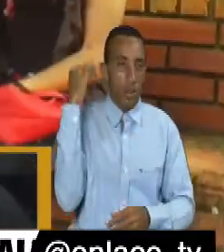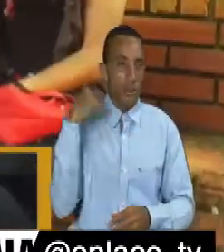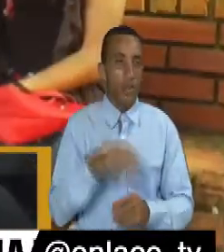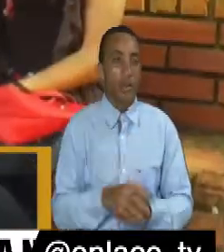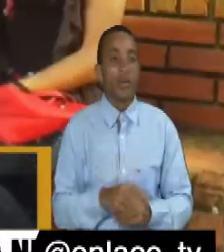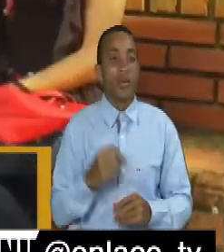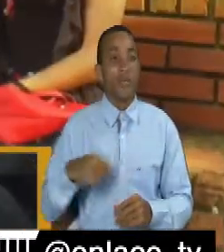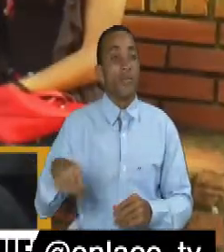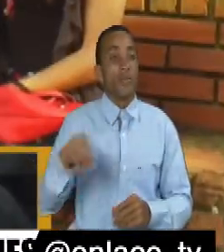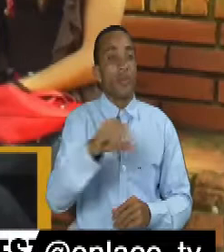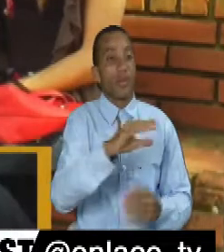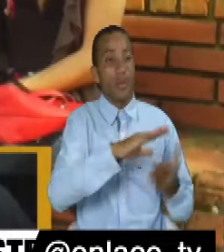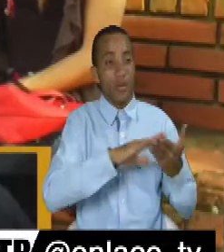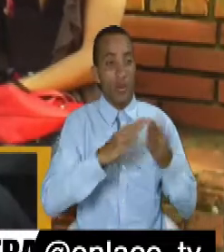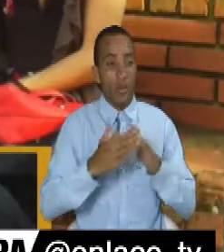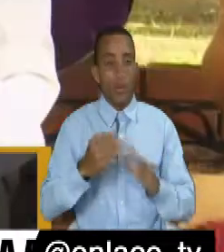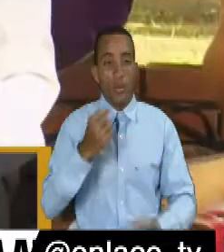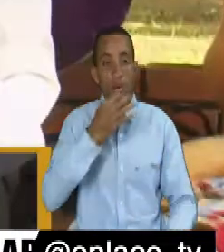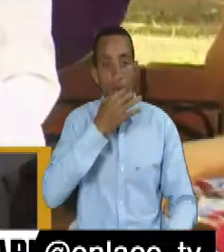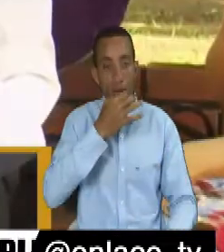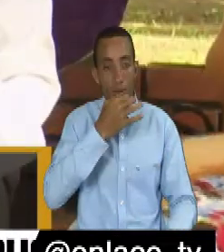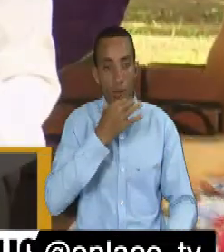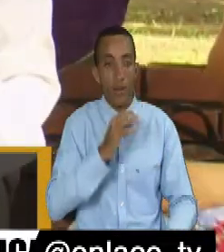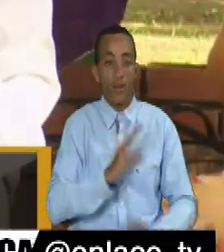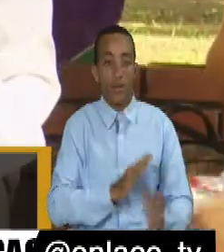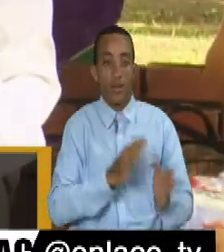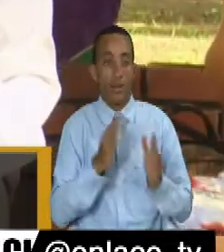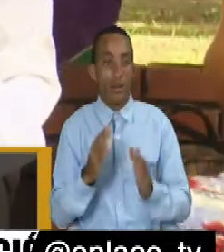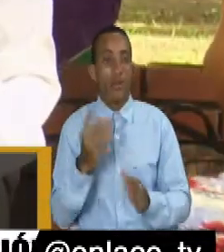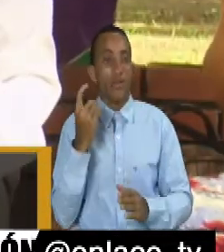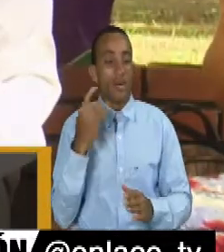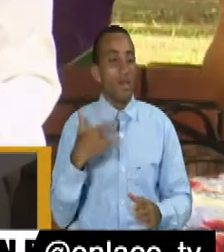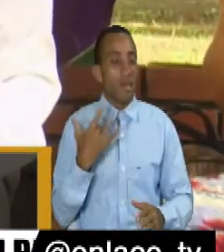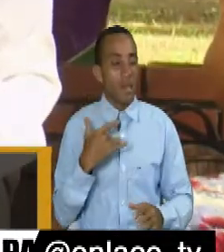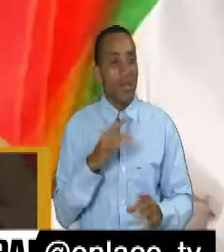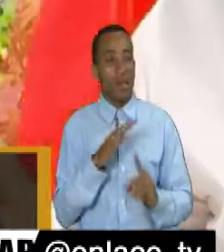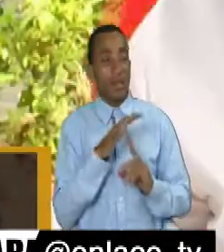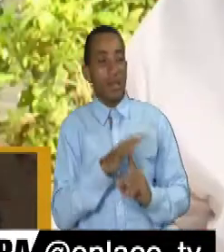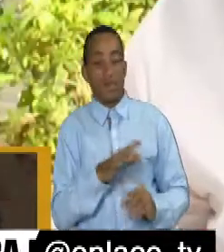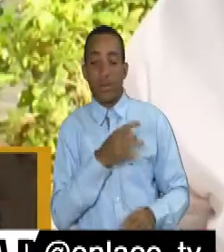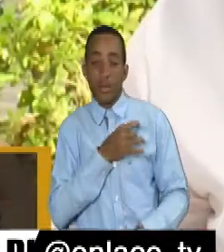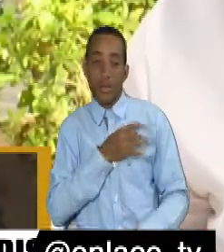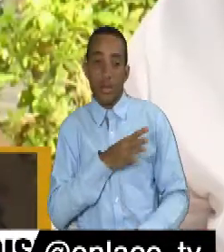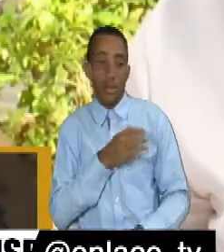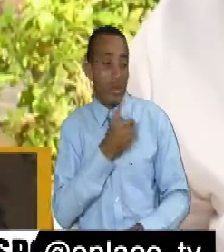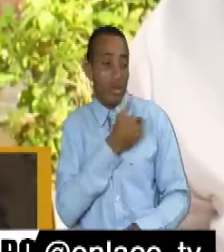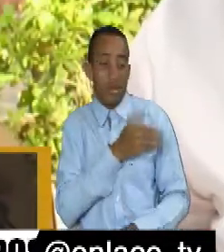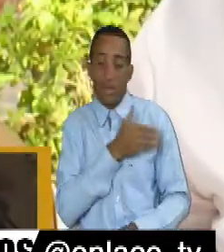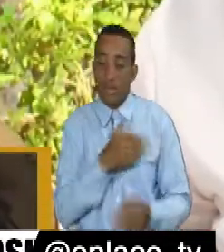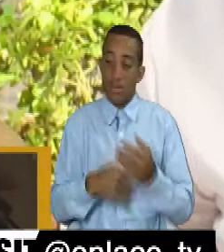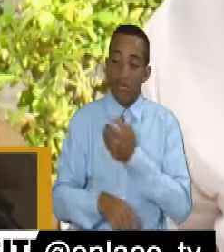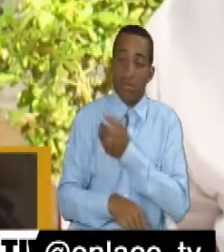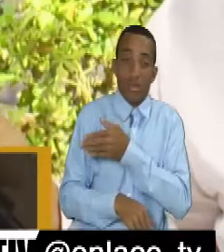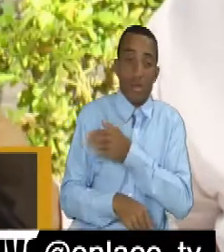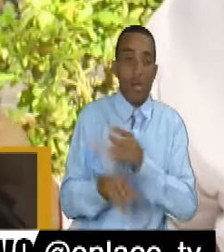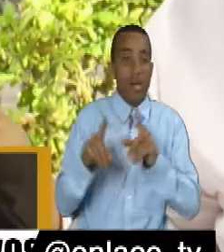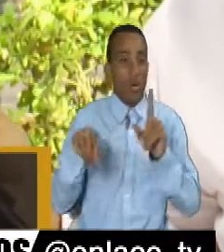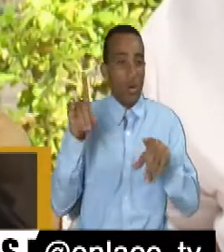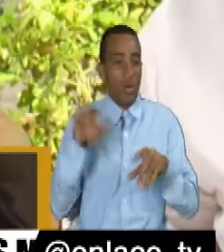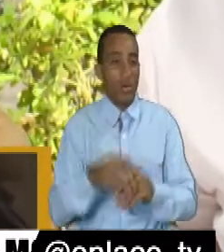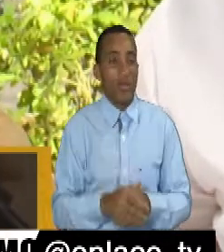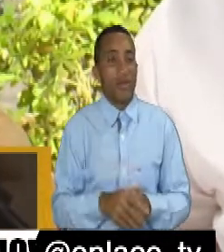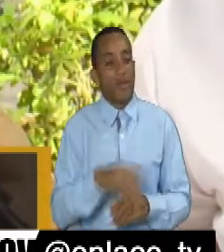gay reconoce que han ganado espacio en la sociedad colombiana, pero que aún se siente la discriminación hacia ellos. Sí, sí se ha ganado todo con